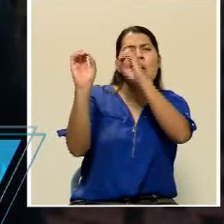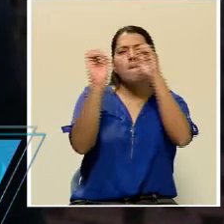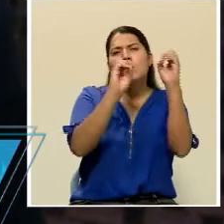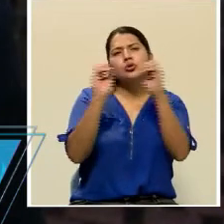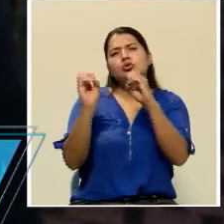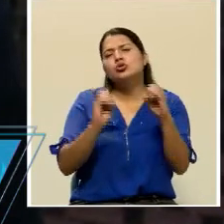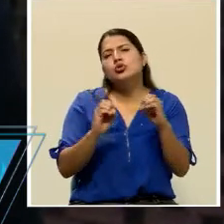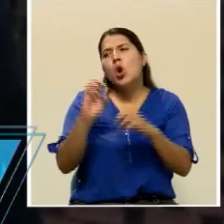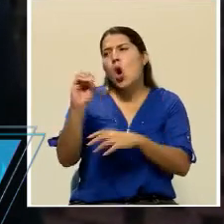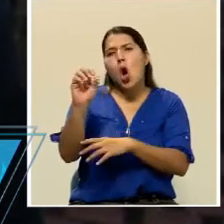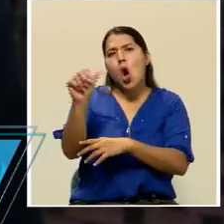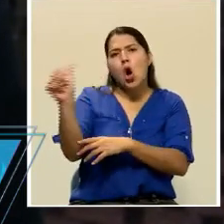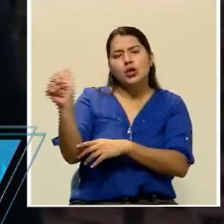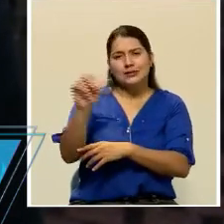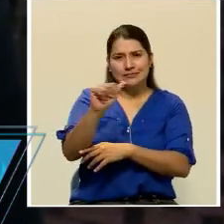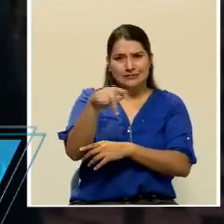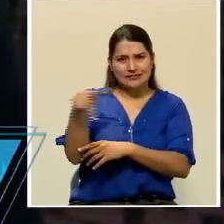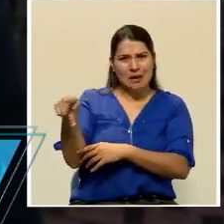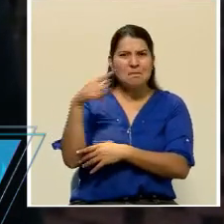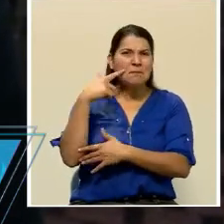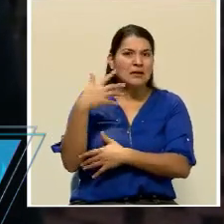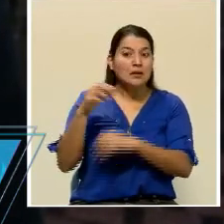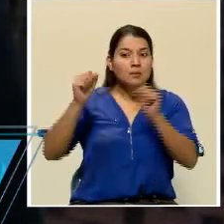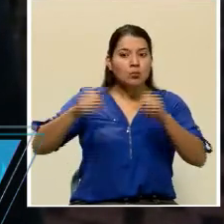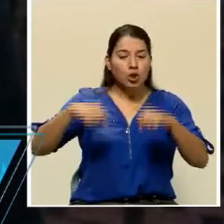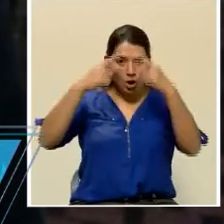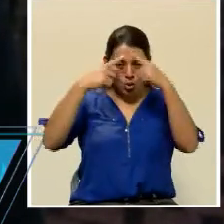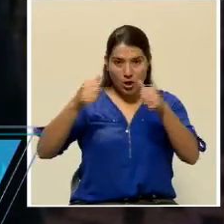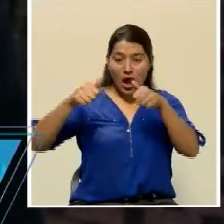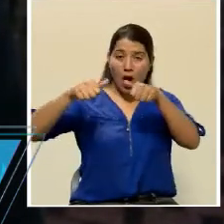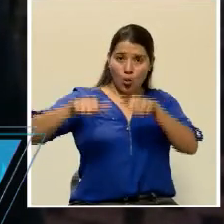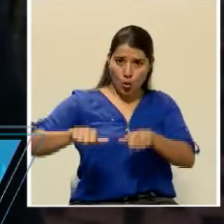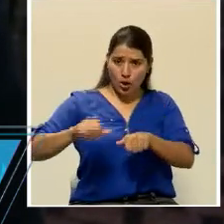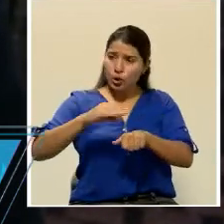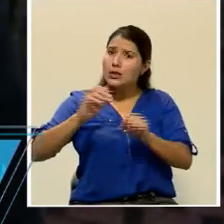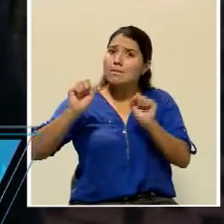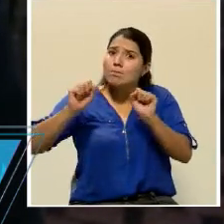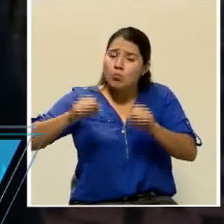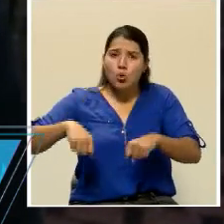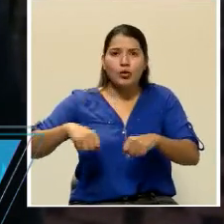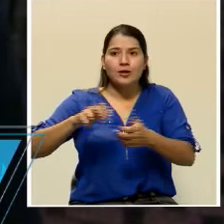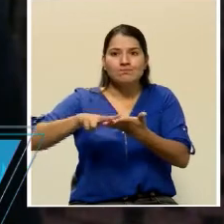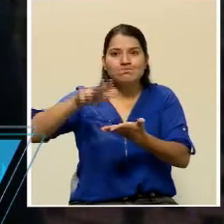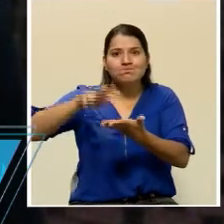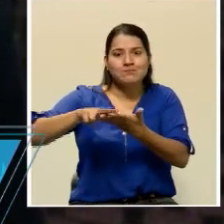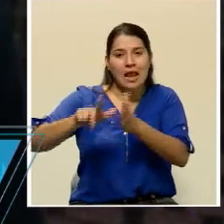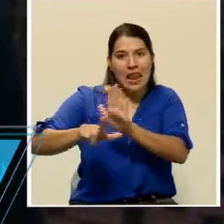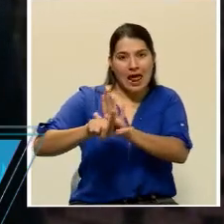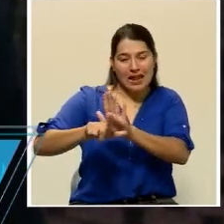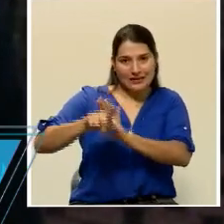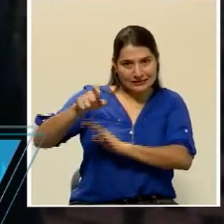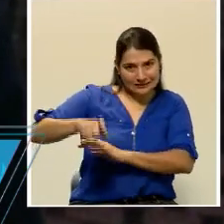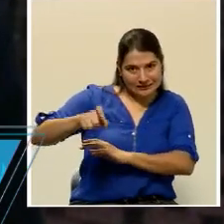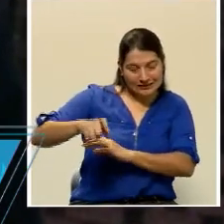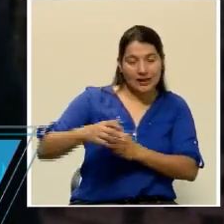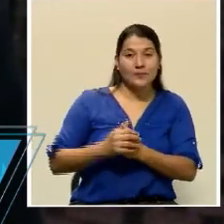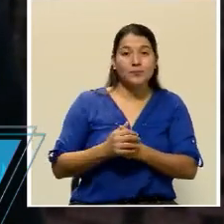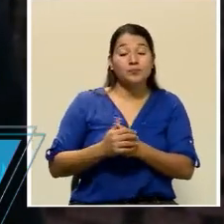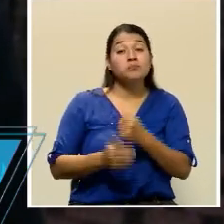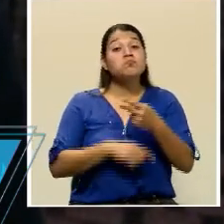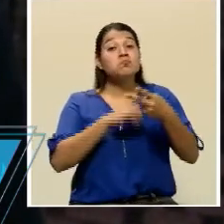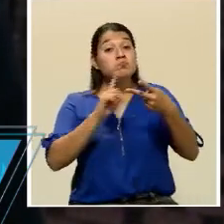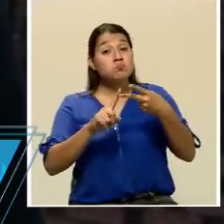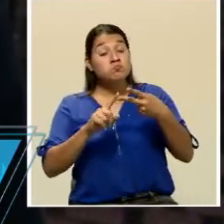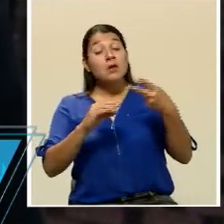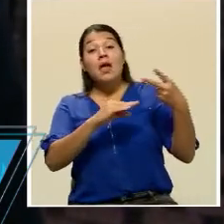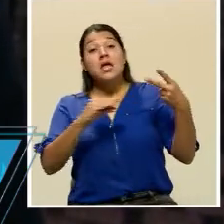para llegar a acuerdos y poder generar la legislación que urgía. Y el Ejecutivo también me